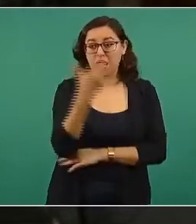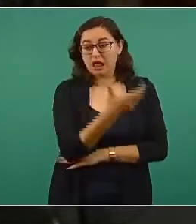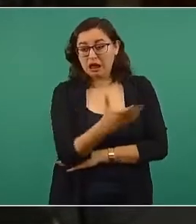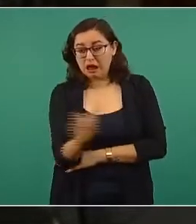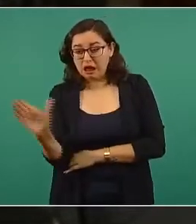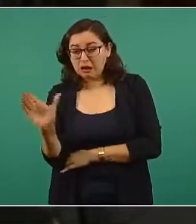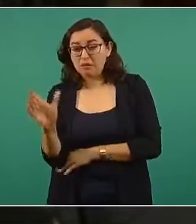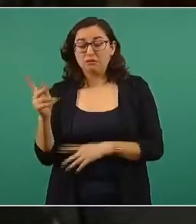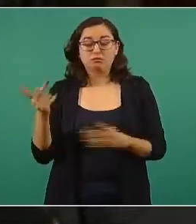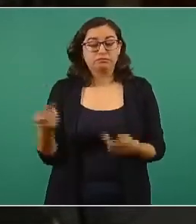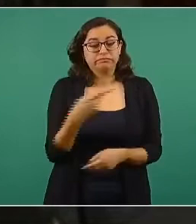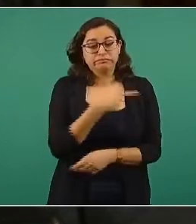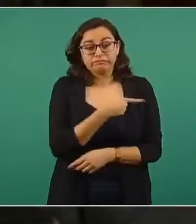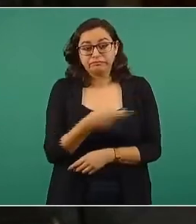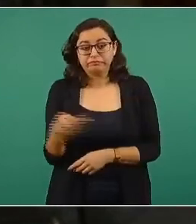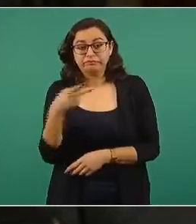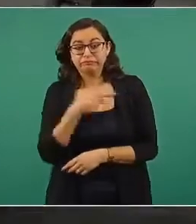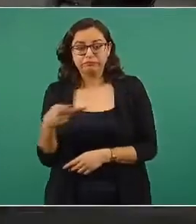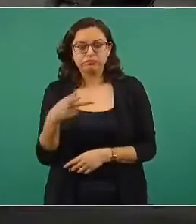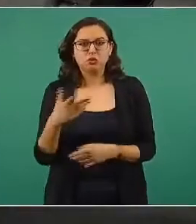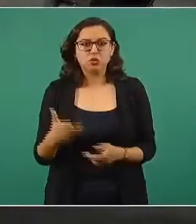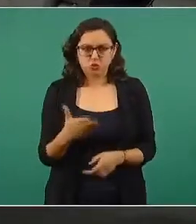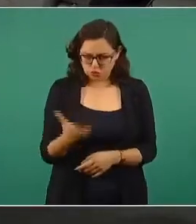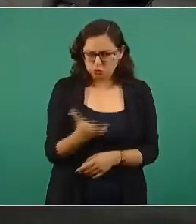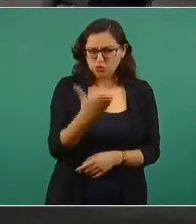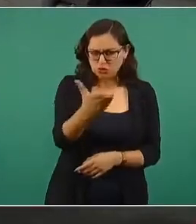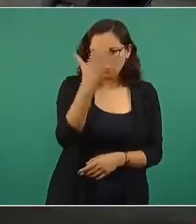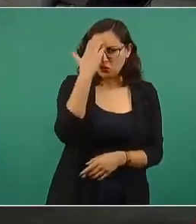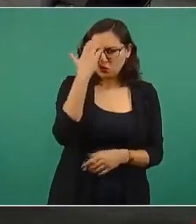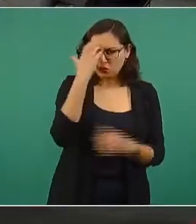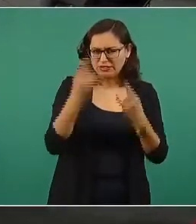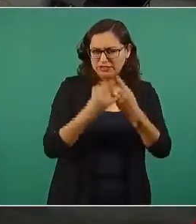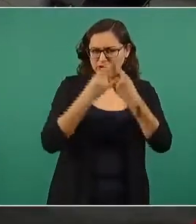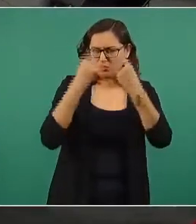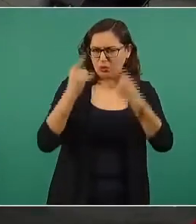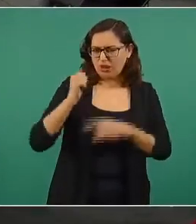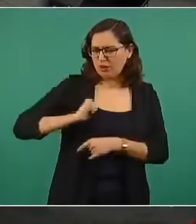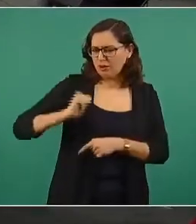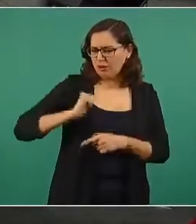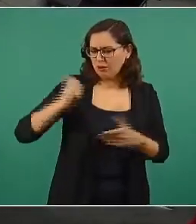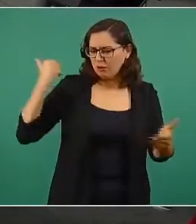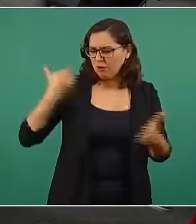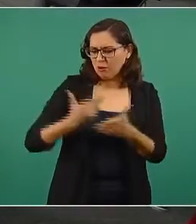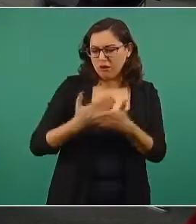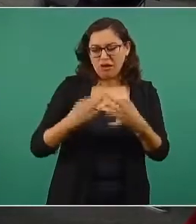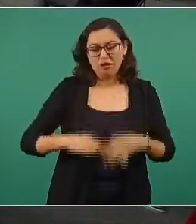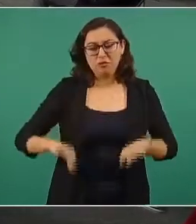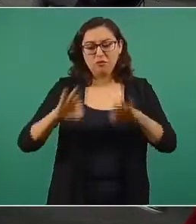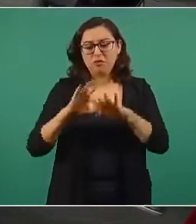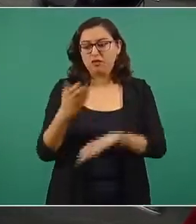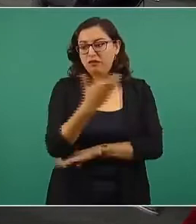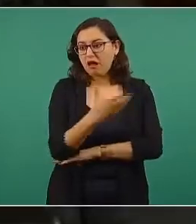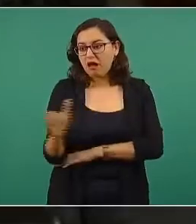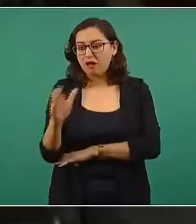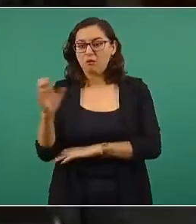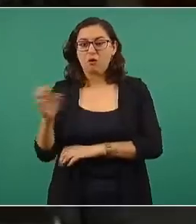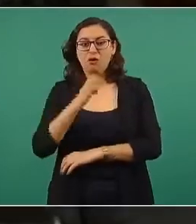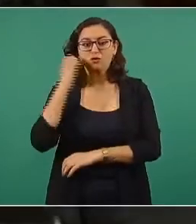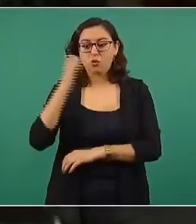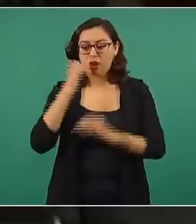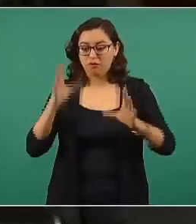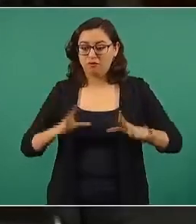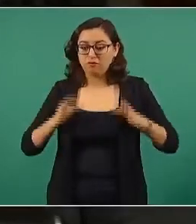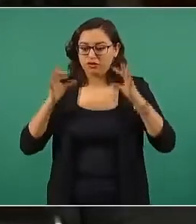supuesto. Usted es un asiduo estudioso de la historia de México, sabe de la importancia de las escuelas normales rurales, el contexto en el que fueron